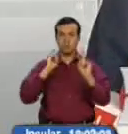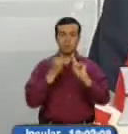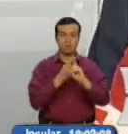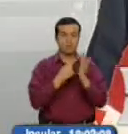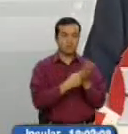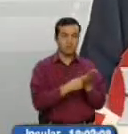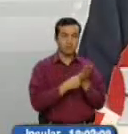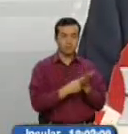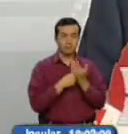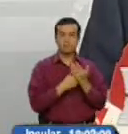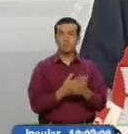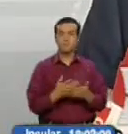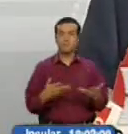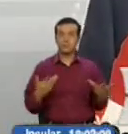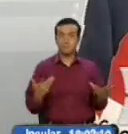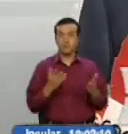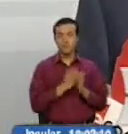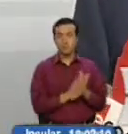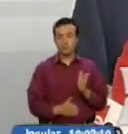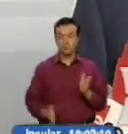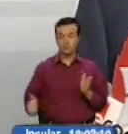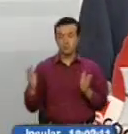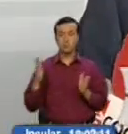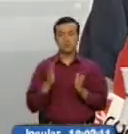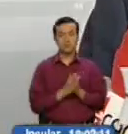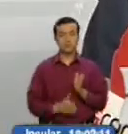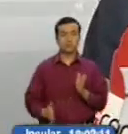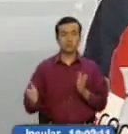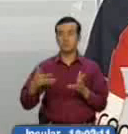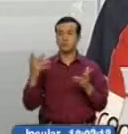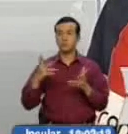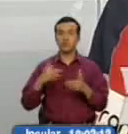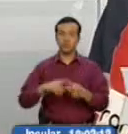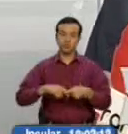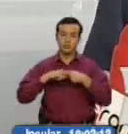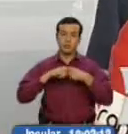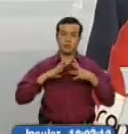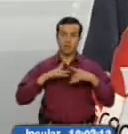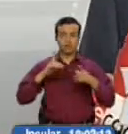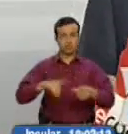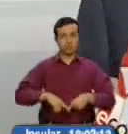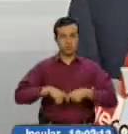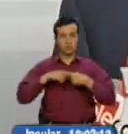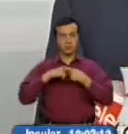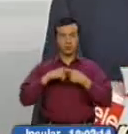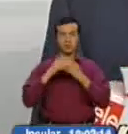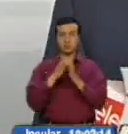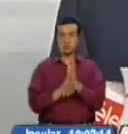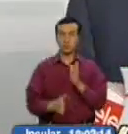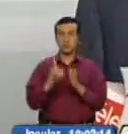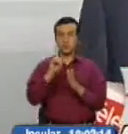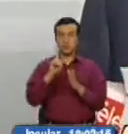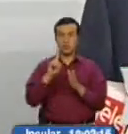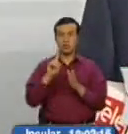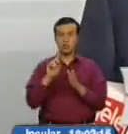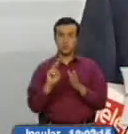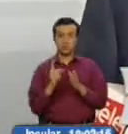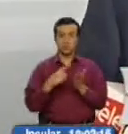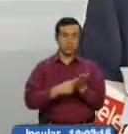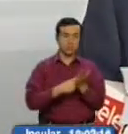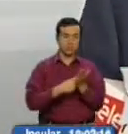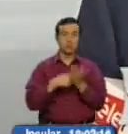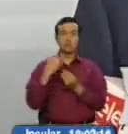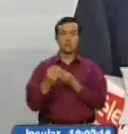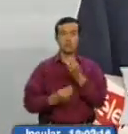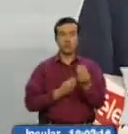debate, durante esa etapa no hay, se suspende el receso y el lapso entre el primero y segundo debate hacemos